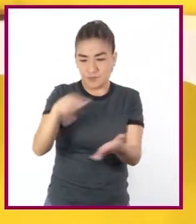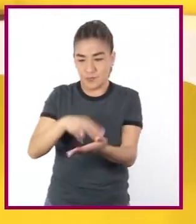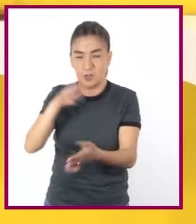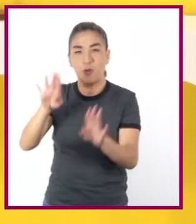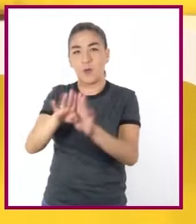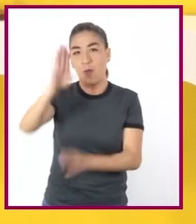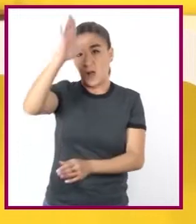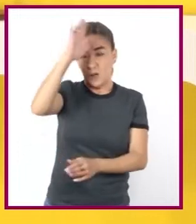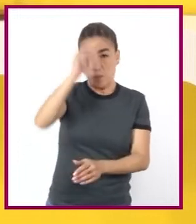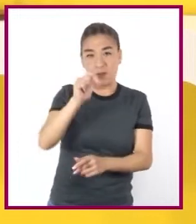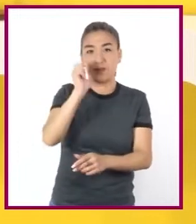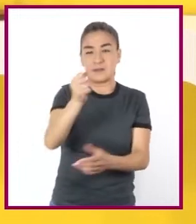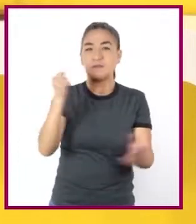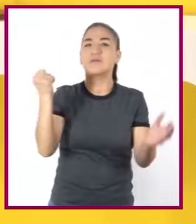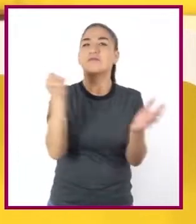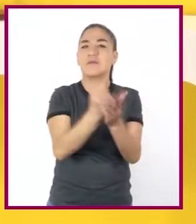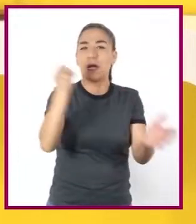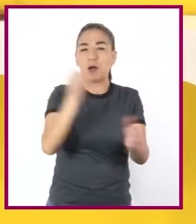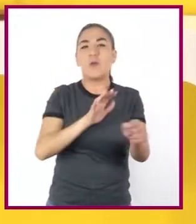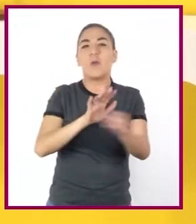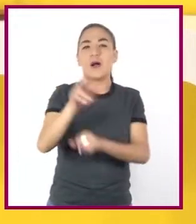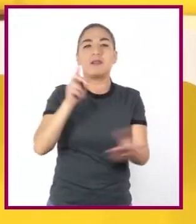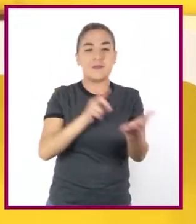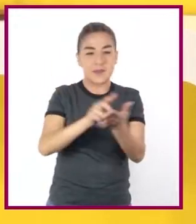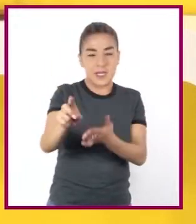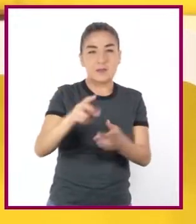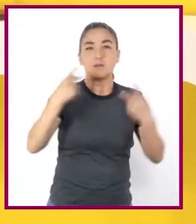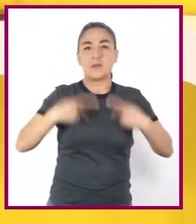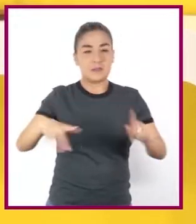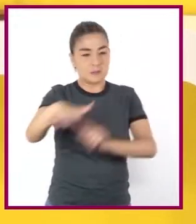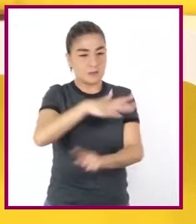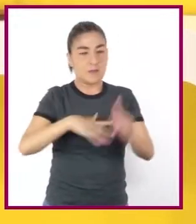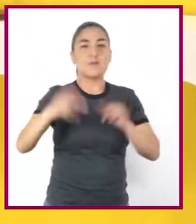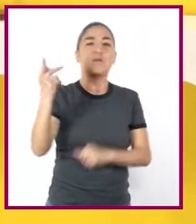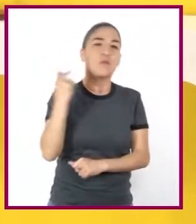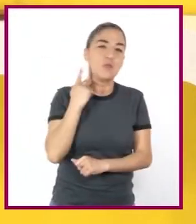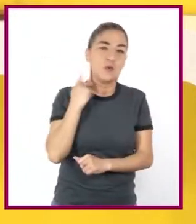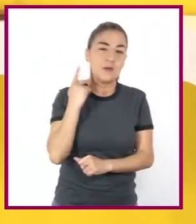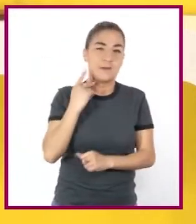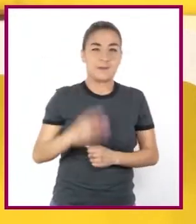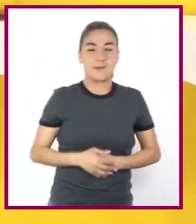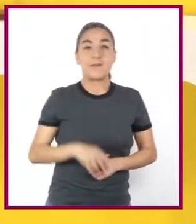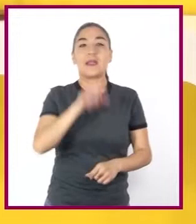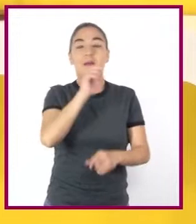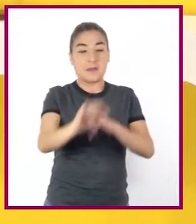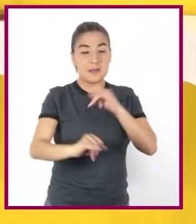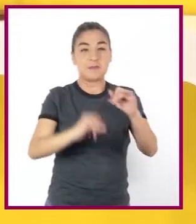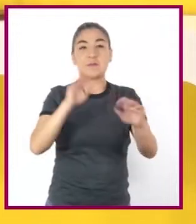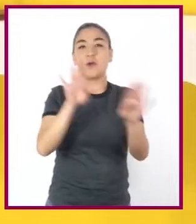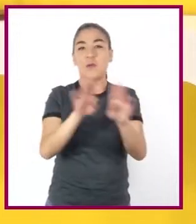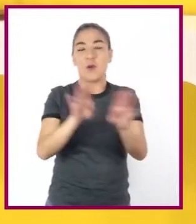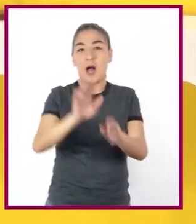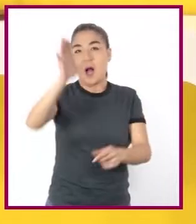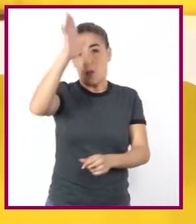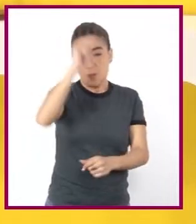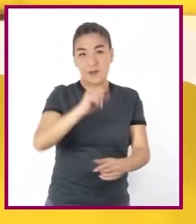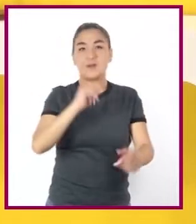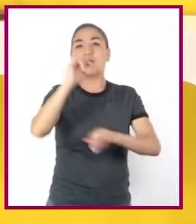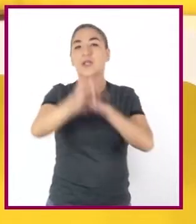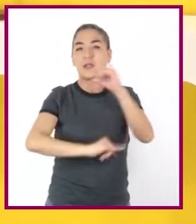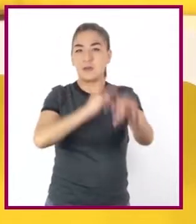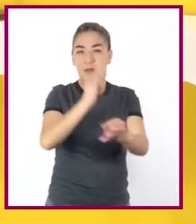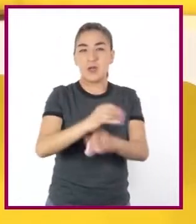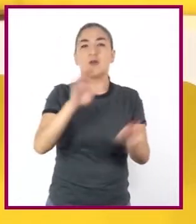pactos, como el Pacto Internacional de Derechos Civiles y Políticos, Pacto Internacional de Derechos Económicos, Sociales